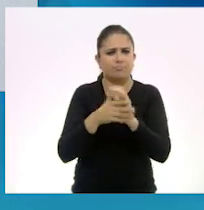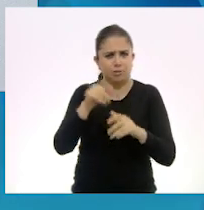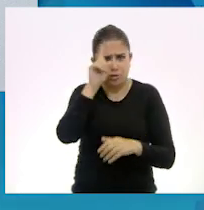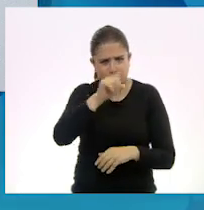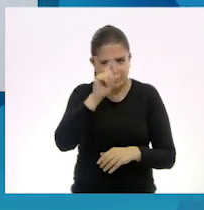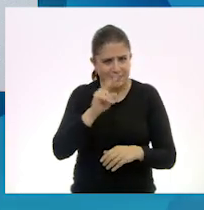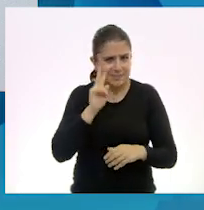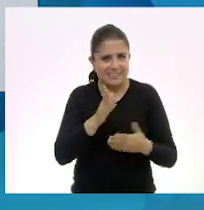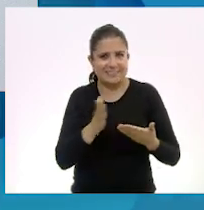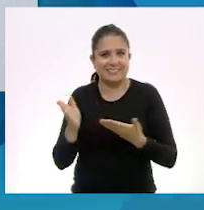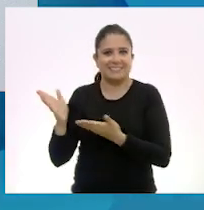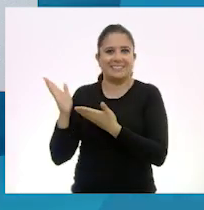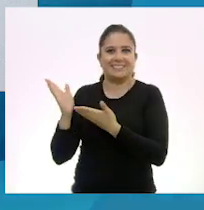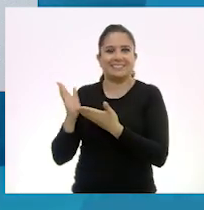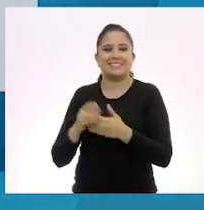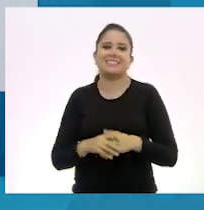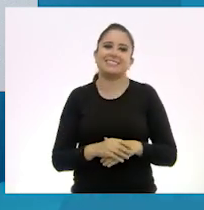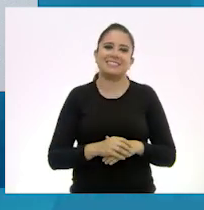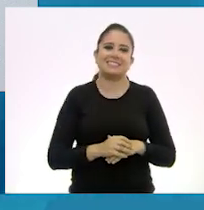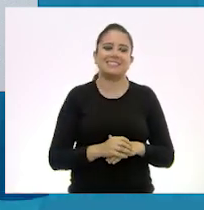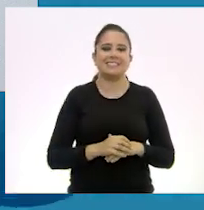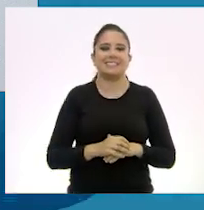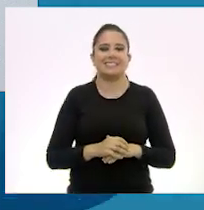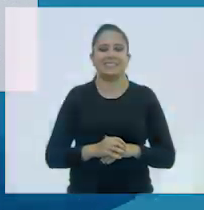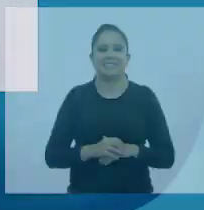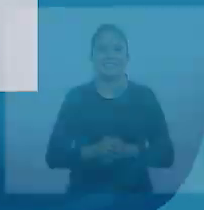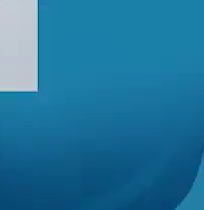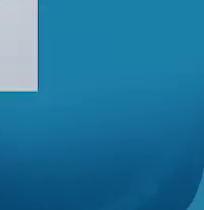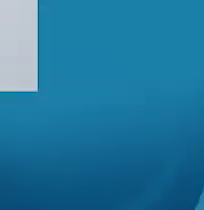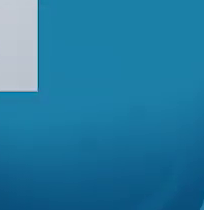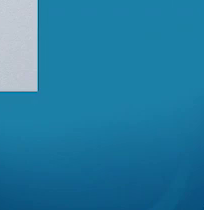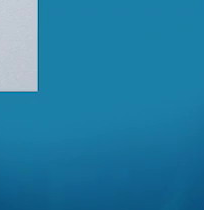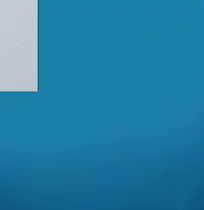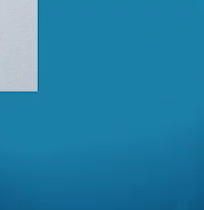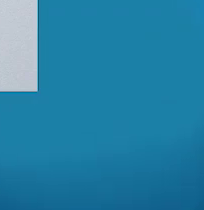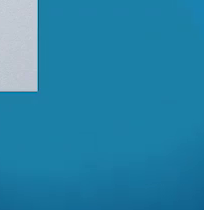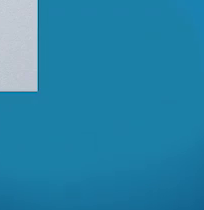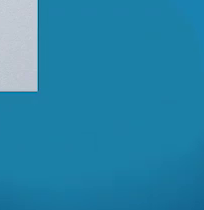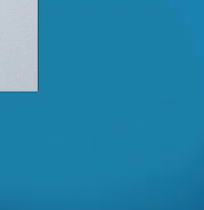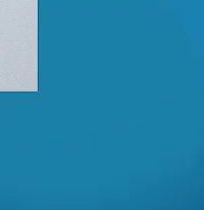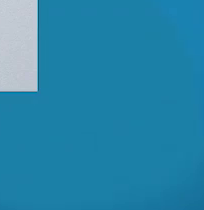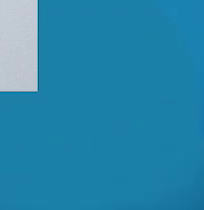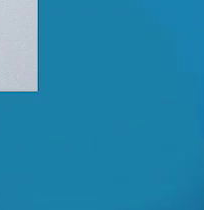manos! Me las lavo con agüita y con jabón.